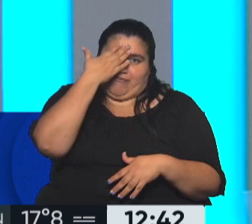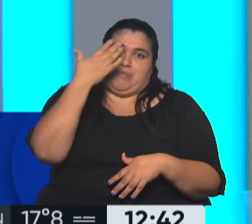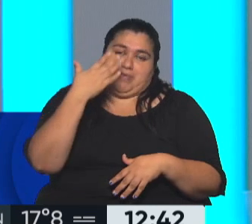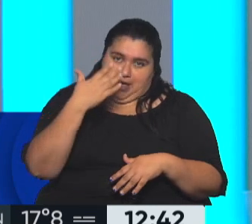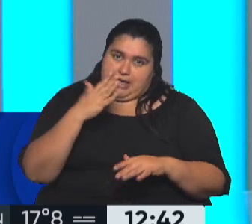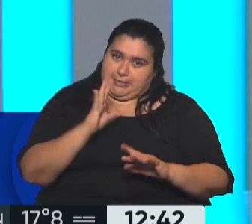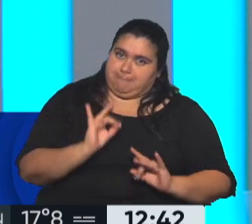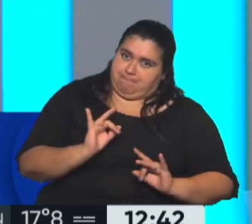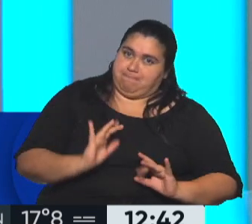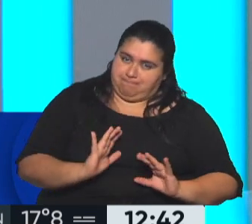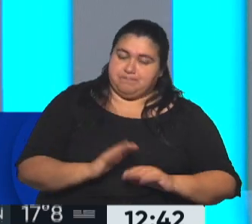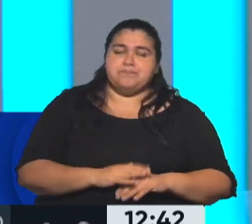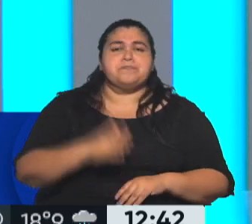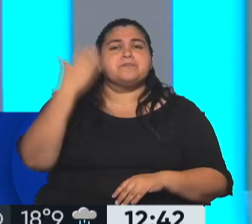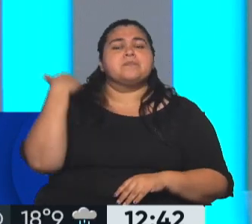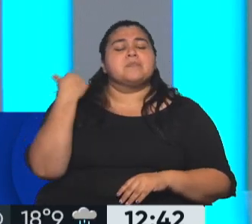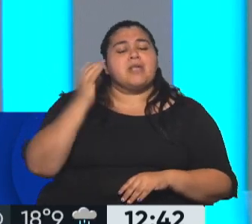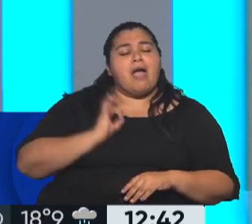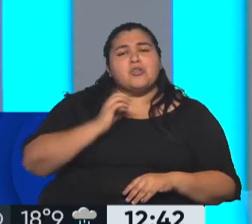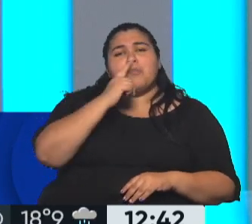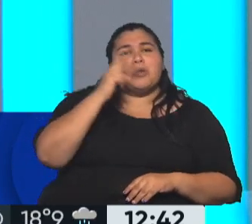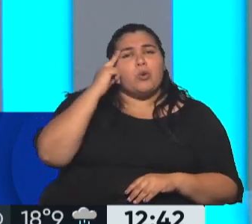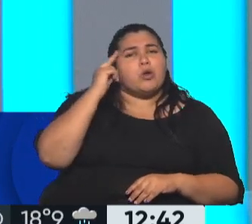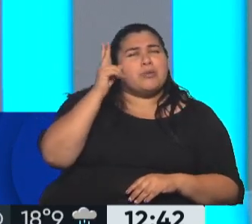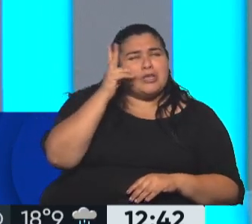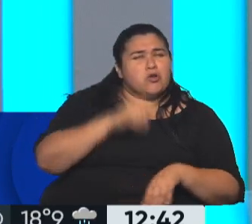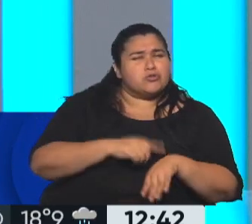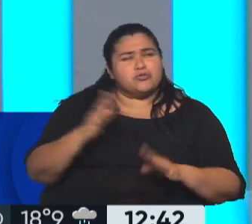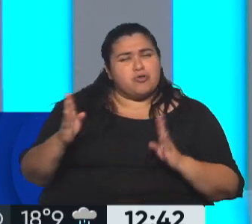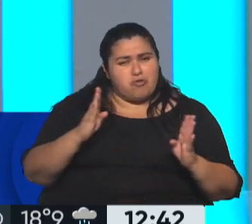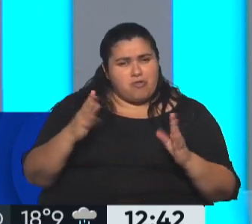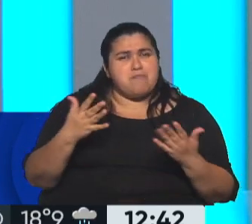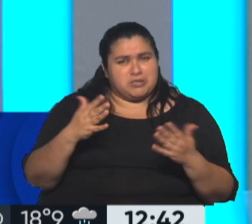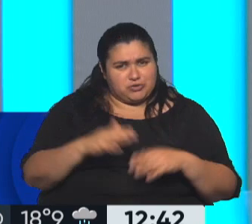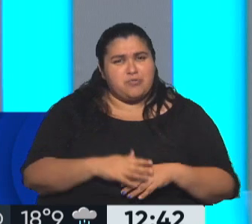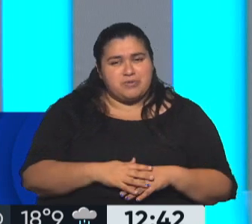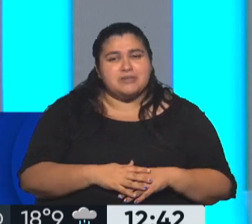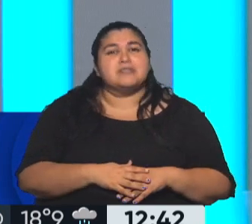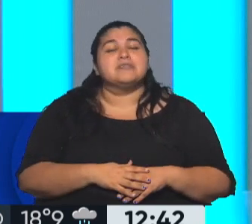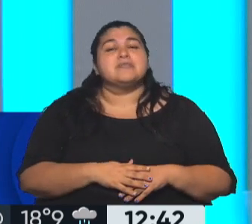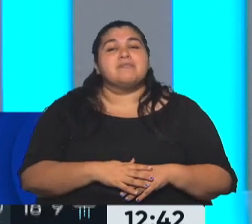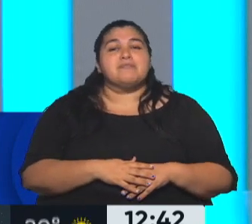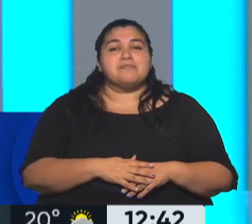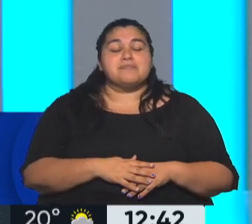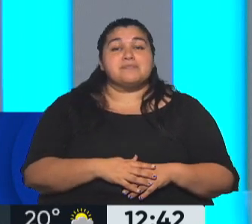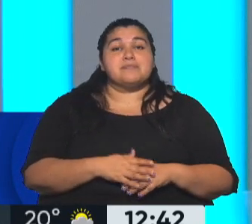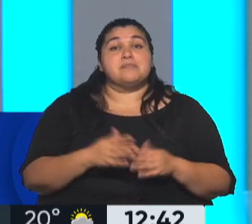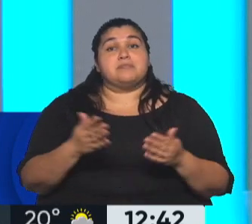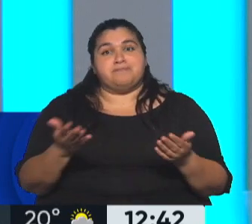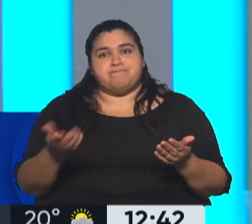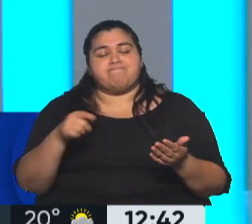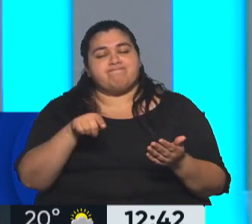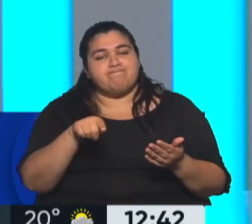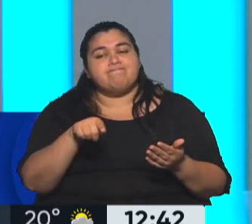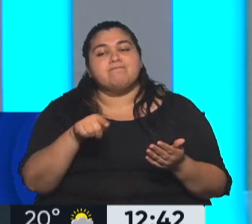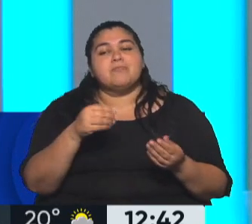Asma se estableció allá por fines del 98, mediados del 98, el 7 de mayo de 1998, porque